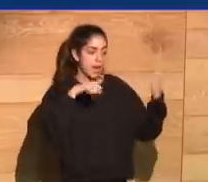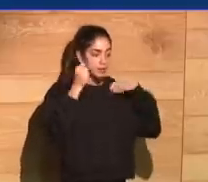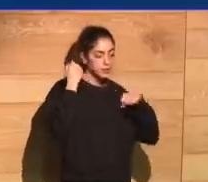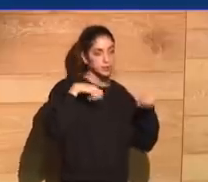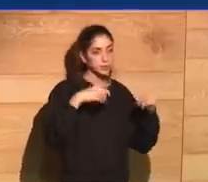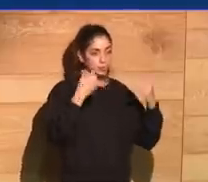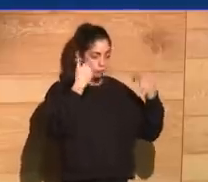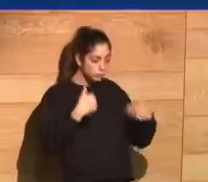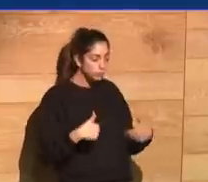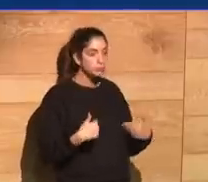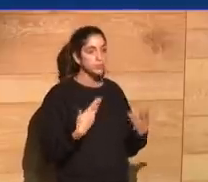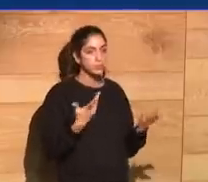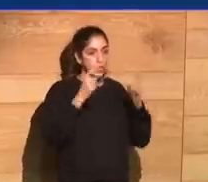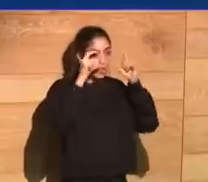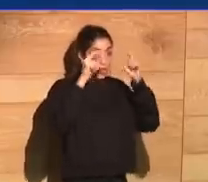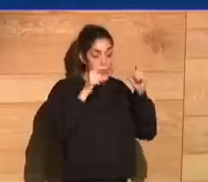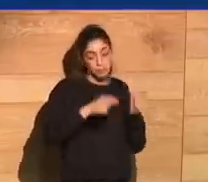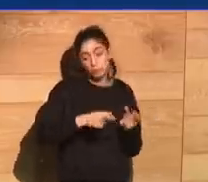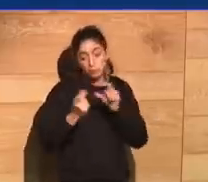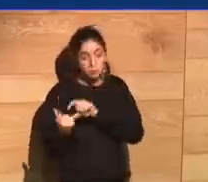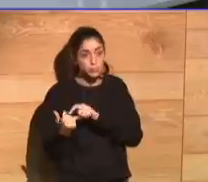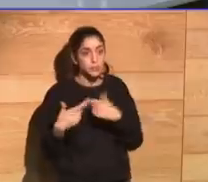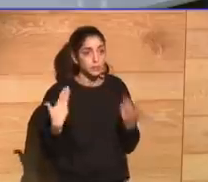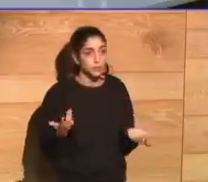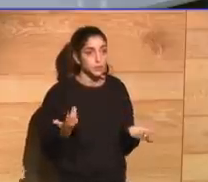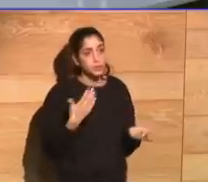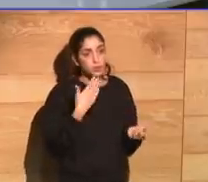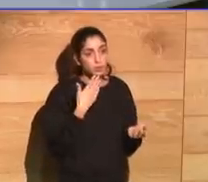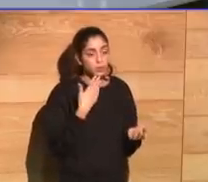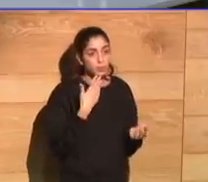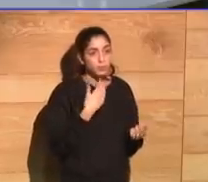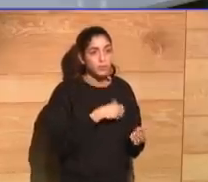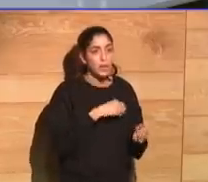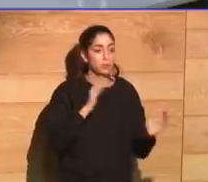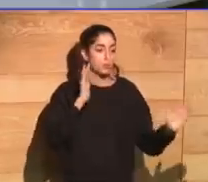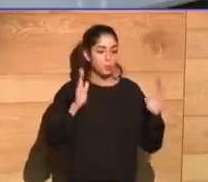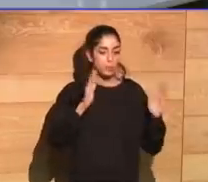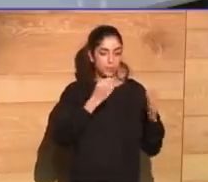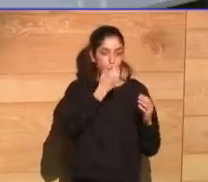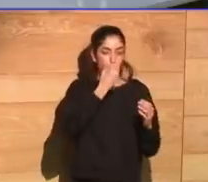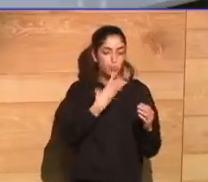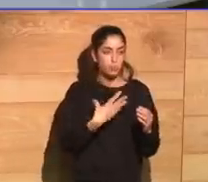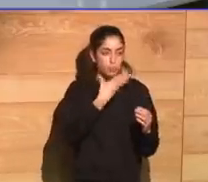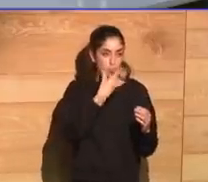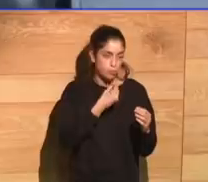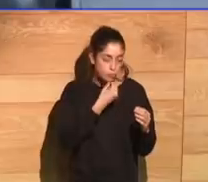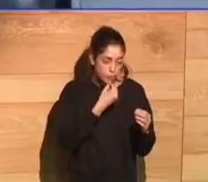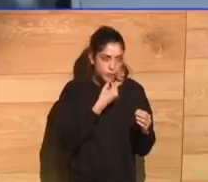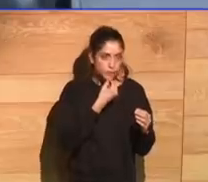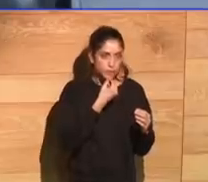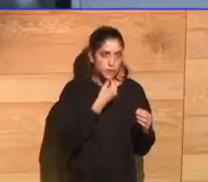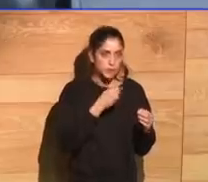y porque se ha quitado las gafas, pero ha cambiado todo, ¿no? Hay un momento muy bonito, por cierto, en la primera, teóricamente imposible en